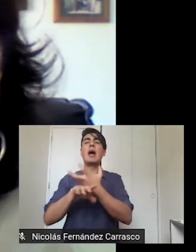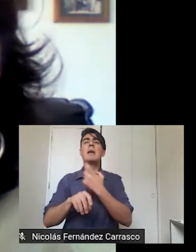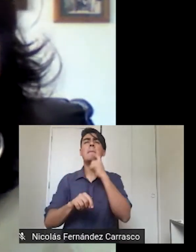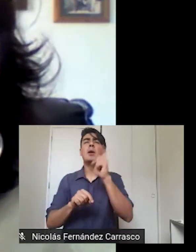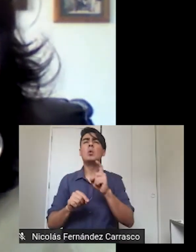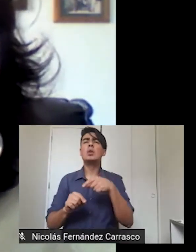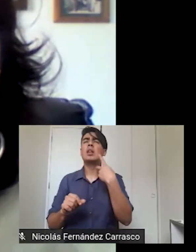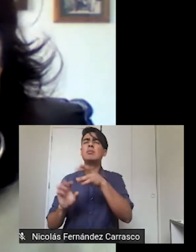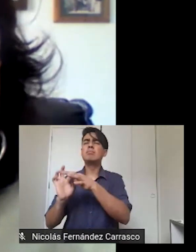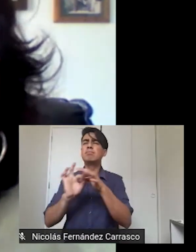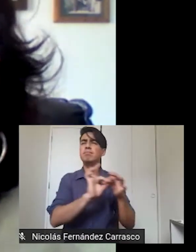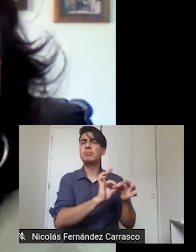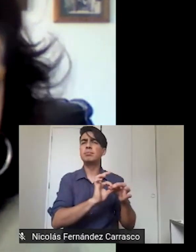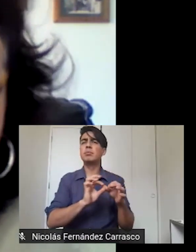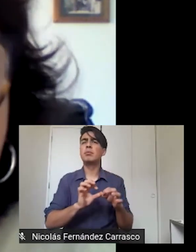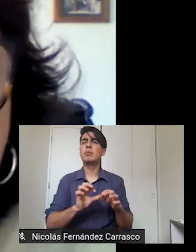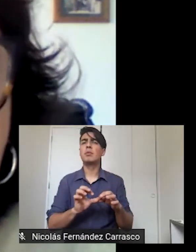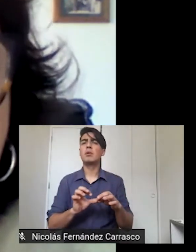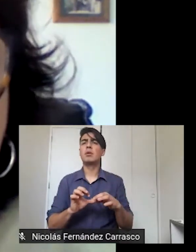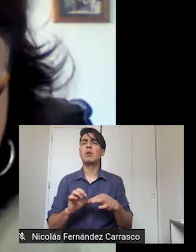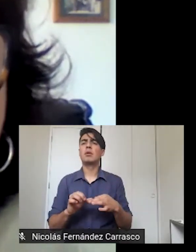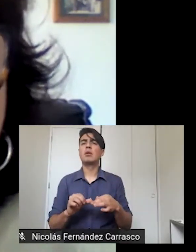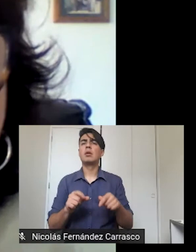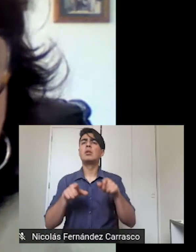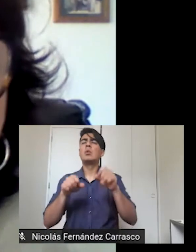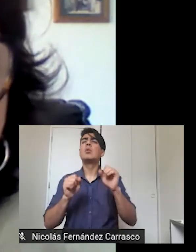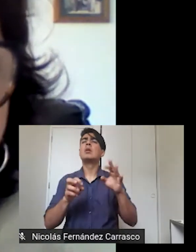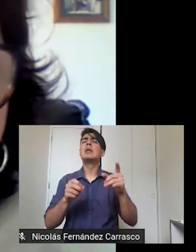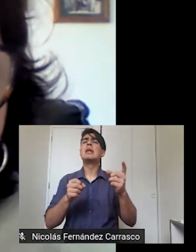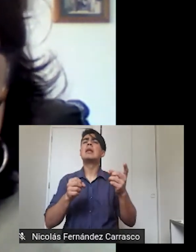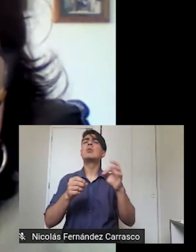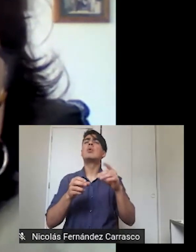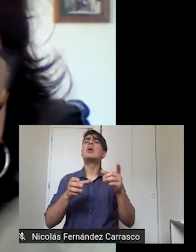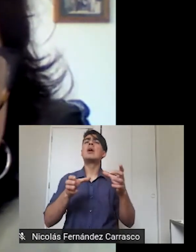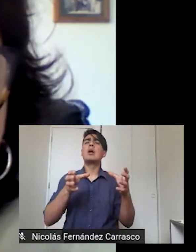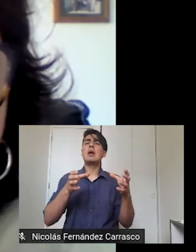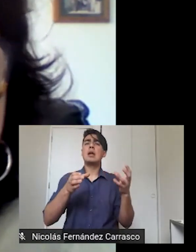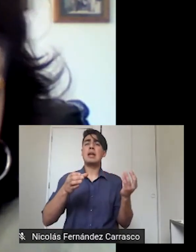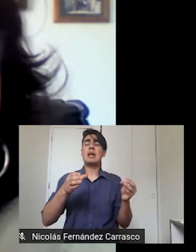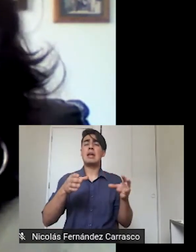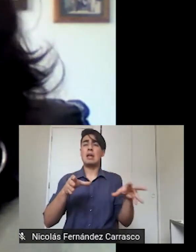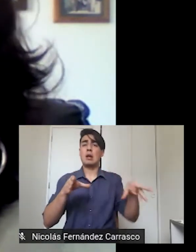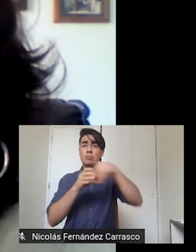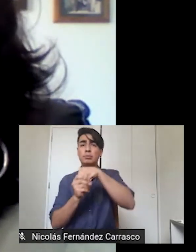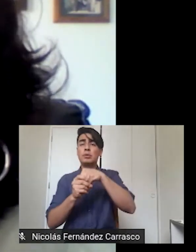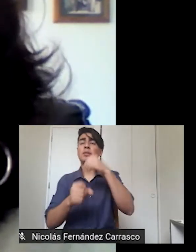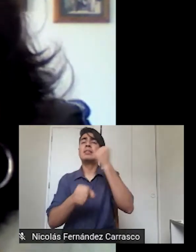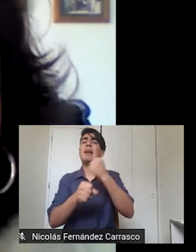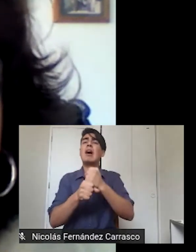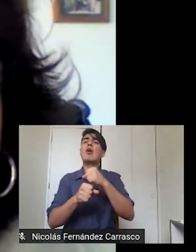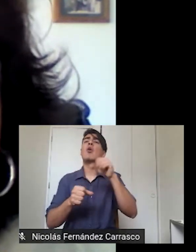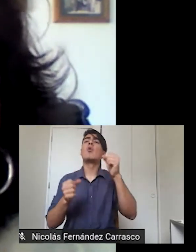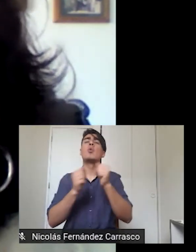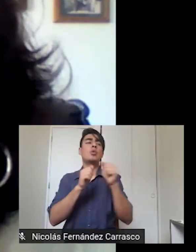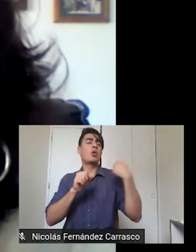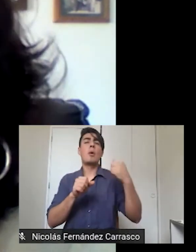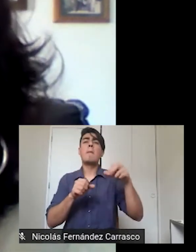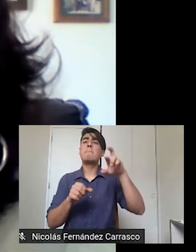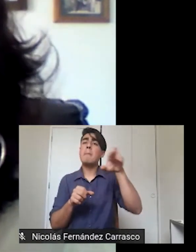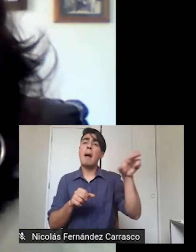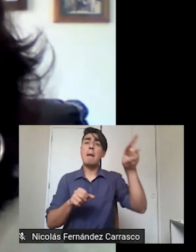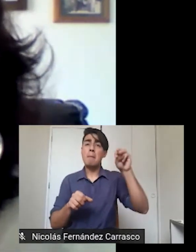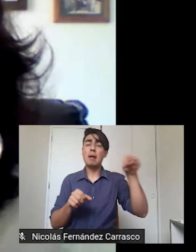apoderados. ¿Y qué pasa con los padres en este trabajo, ¿no es cierto? Esa es